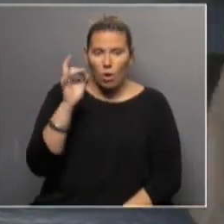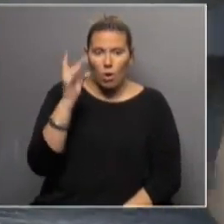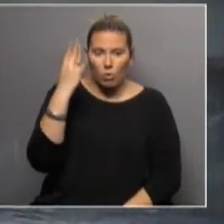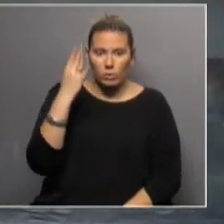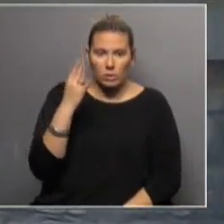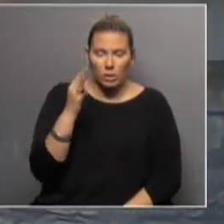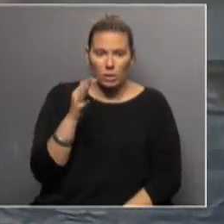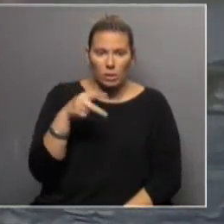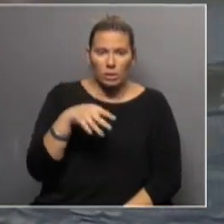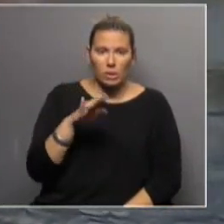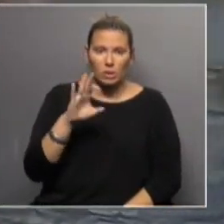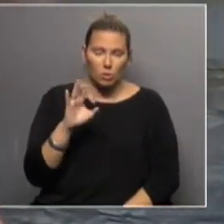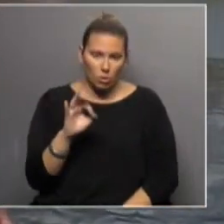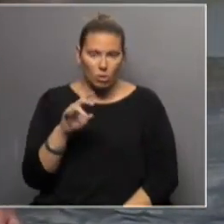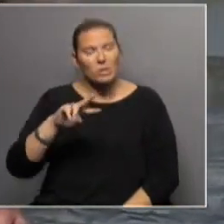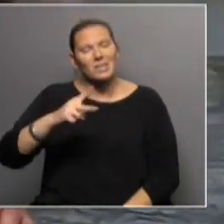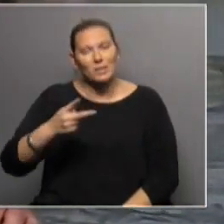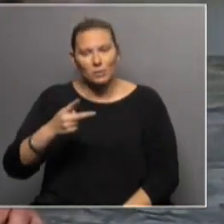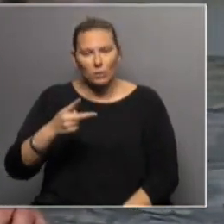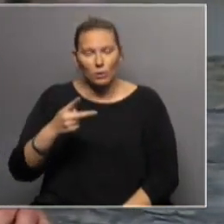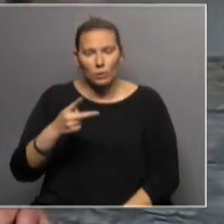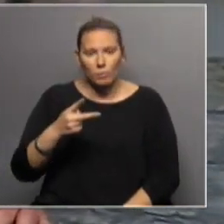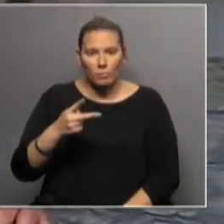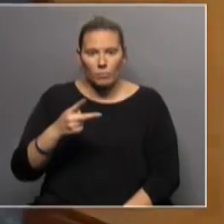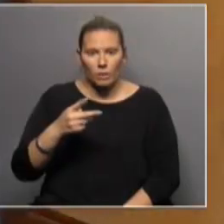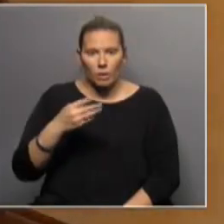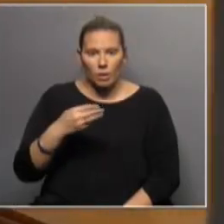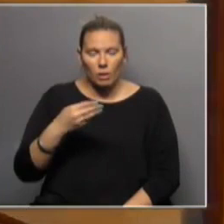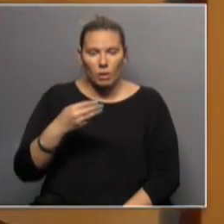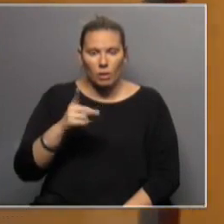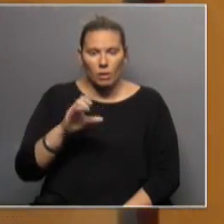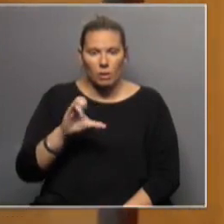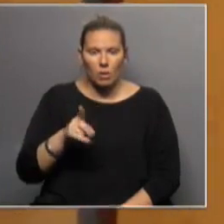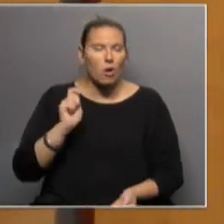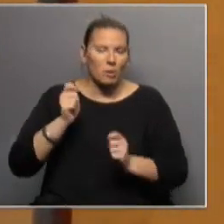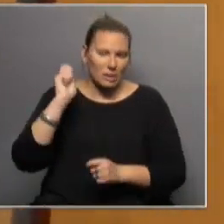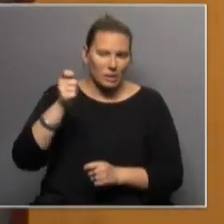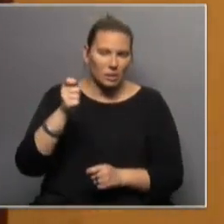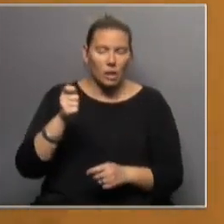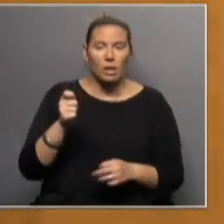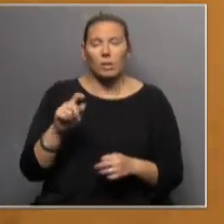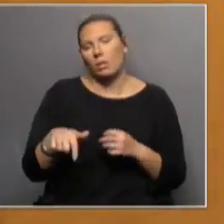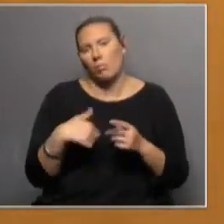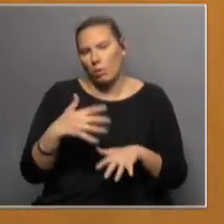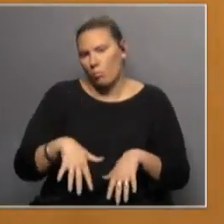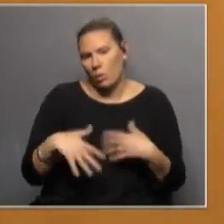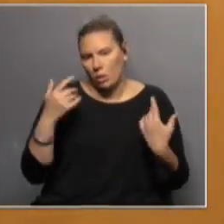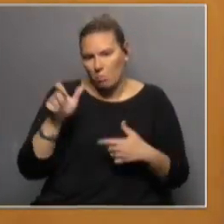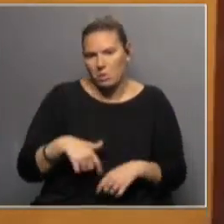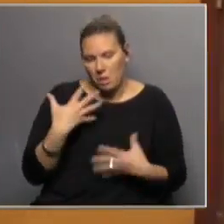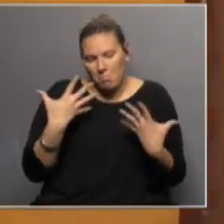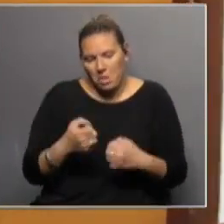Nico Fervenza, el manager. Después tenemos el segundo, que es Bartaburu, Diego Bartaburu, el baterista. Y después, bueno, cualquiera que se